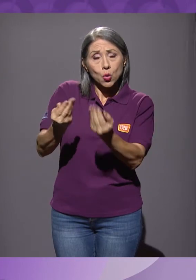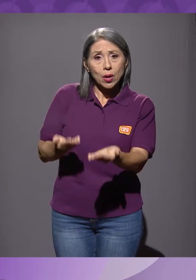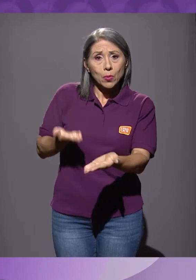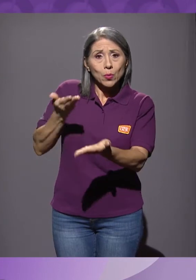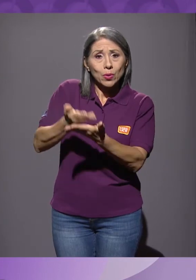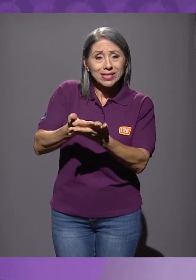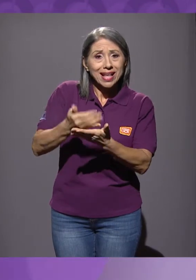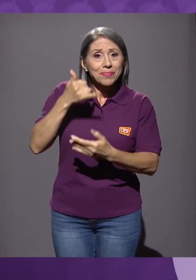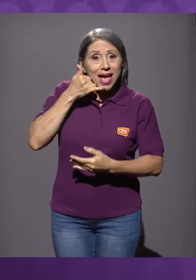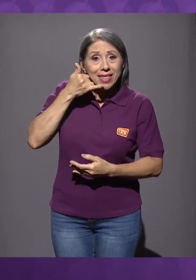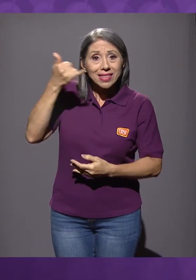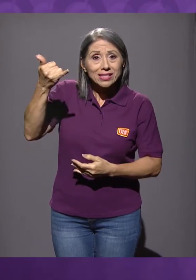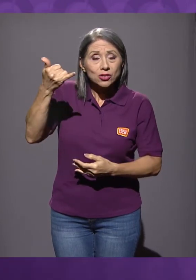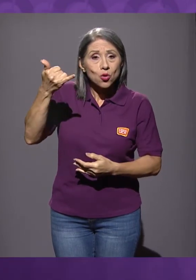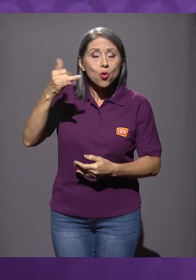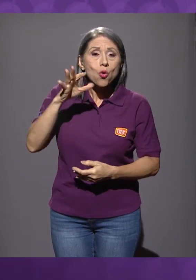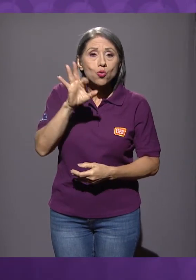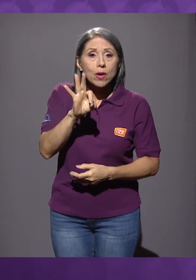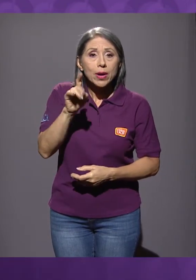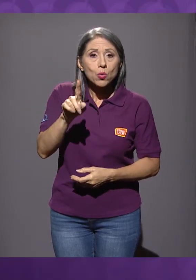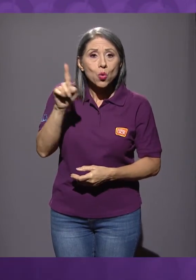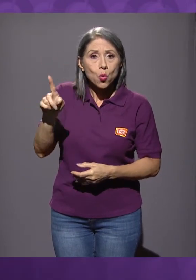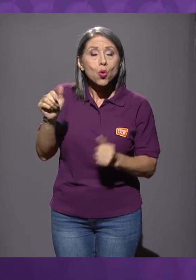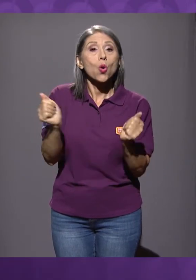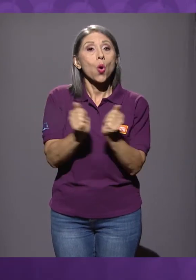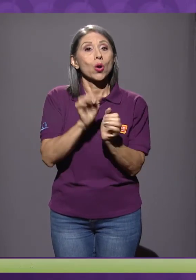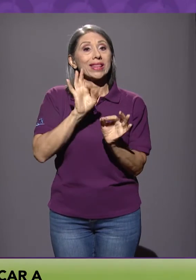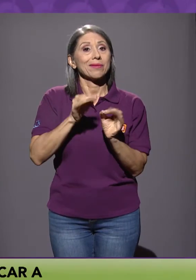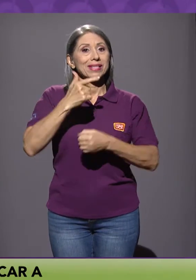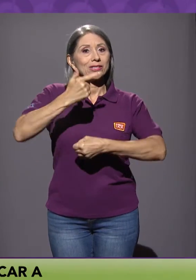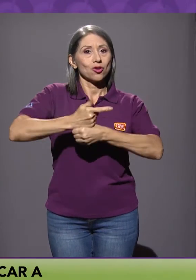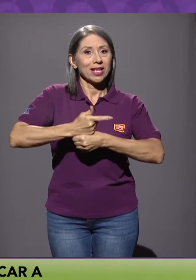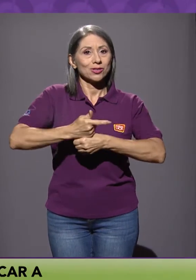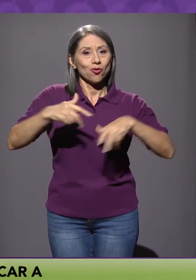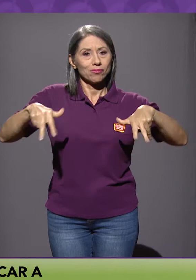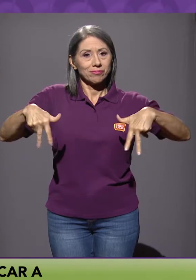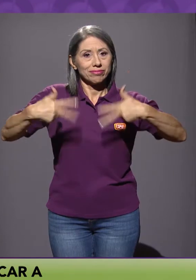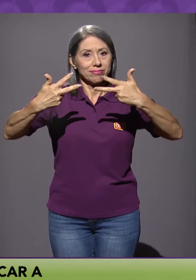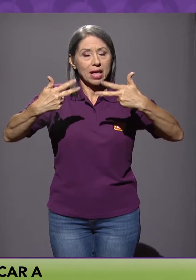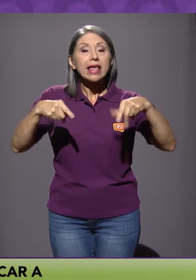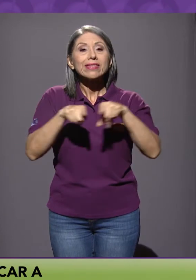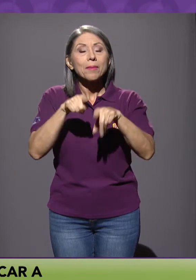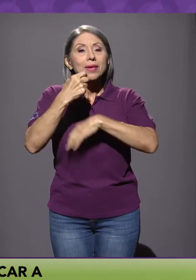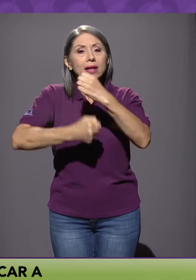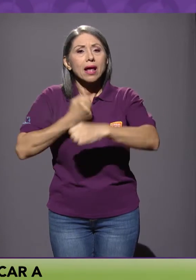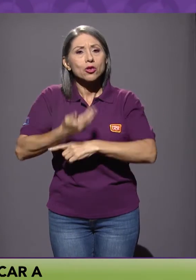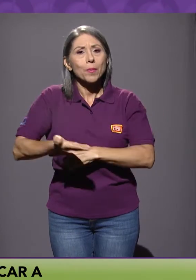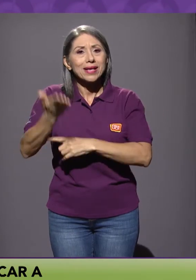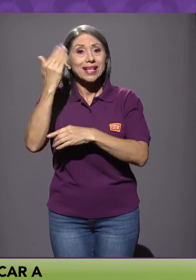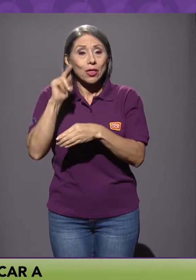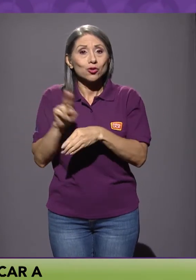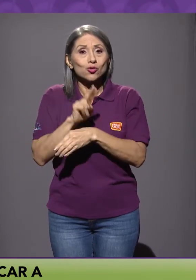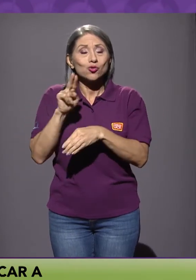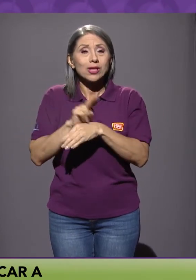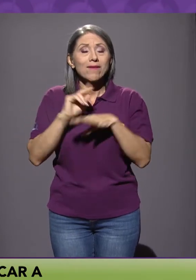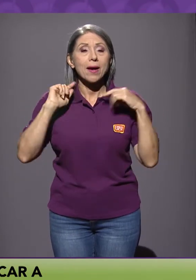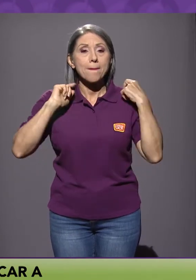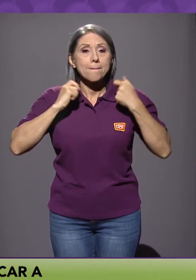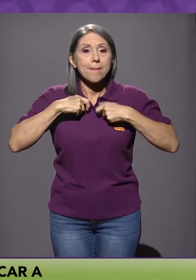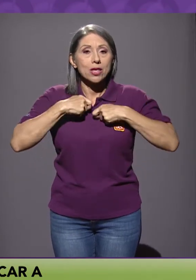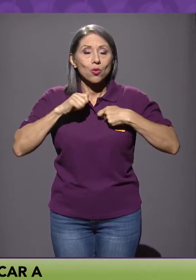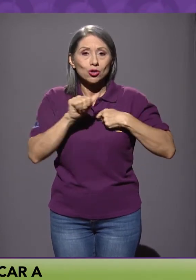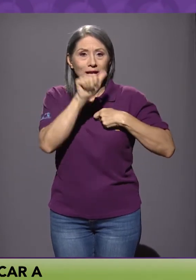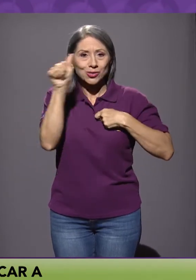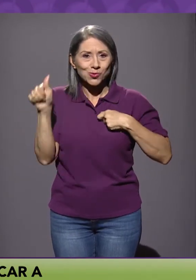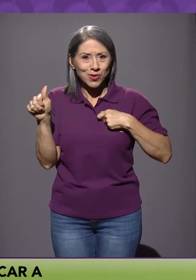911 con interpretación del ESCO. También el año pasado estuvo esta propuesta del uso de los pañuelos azules